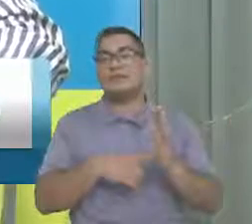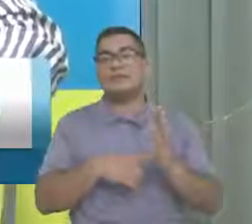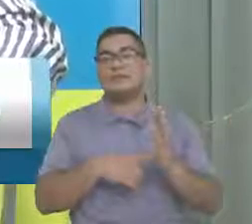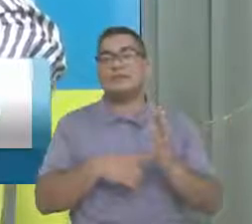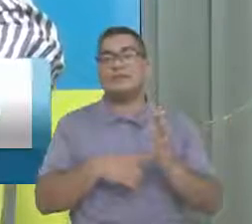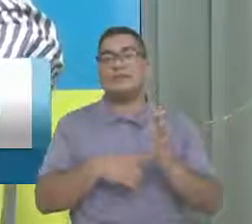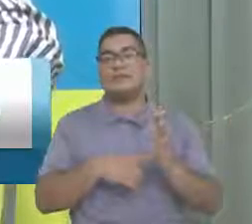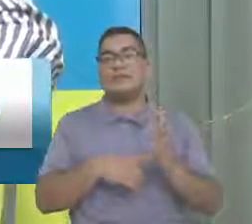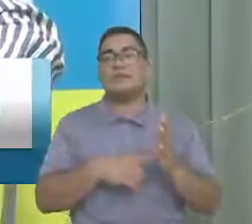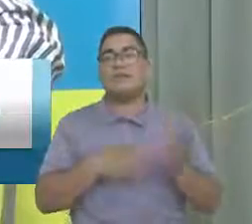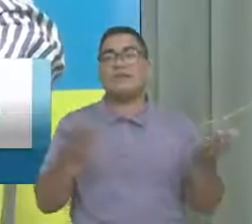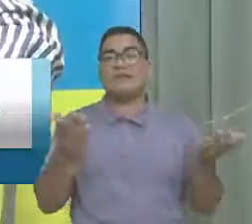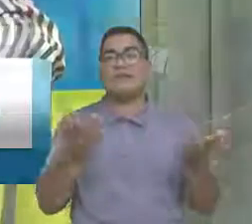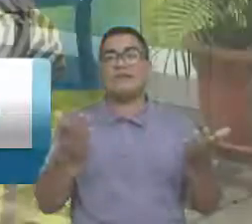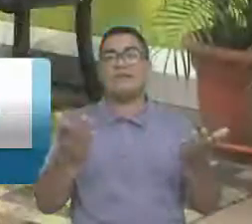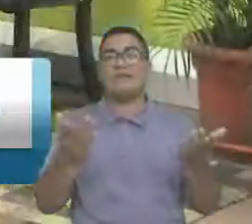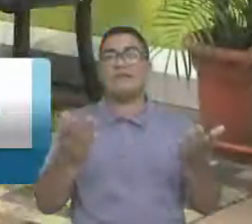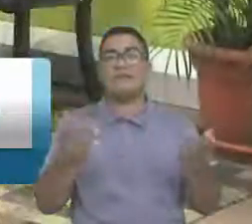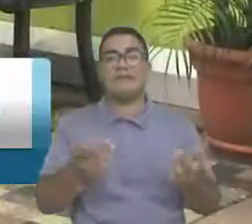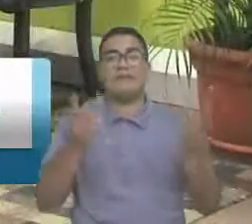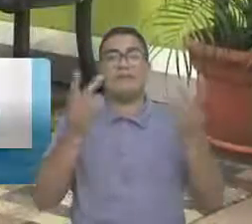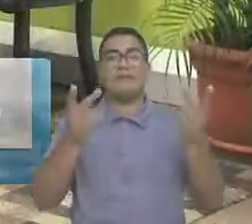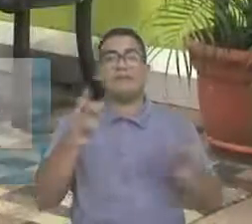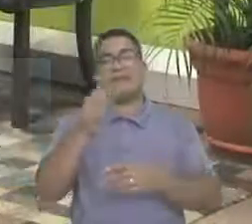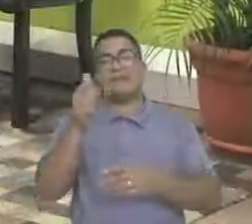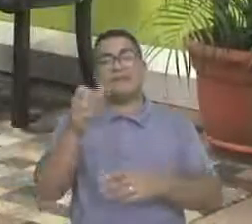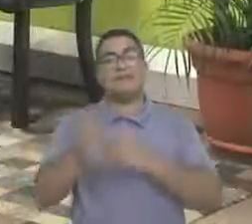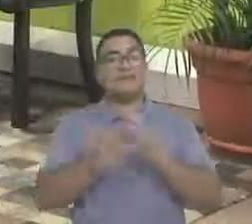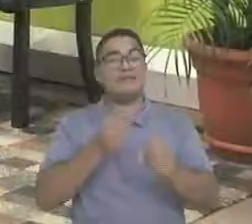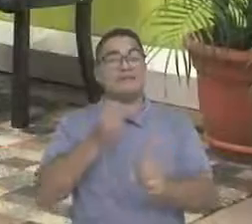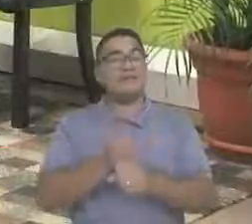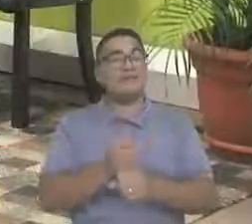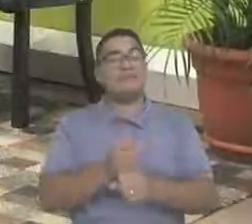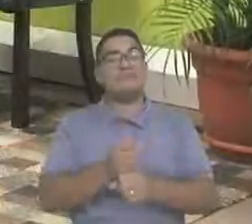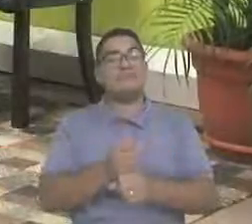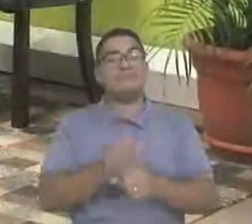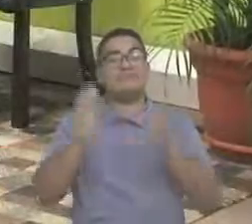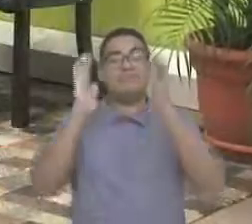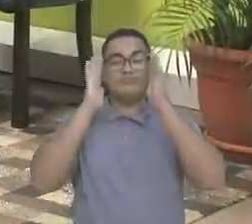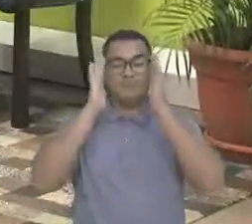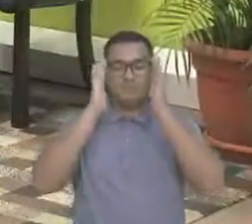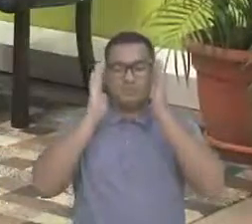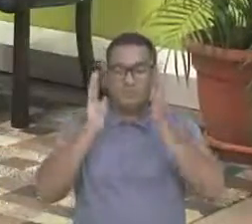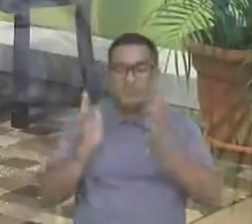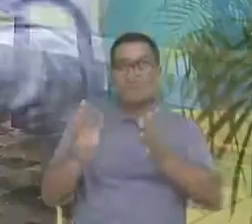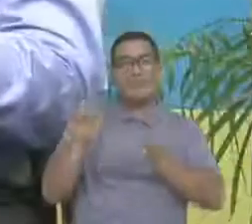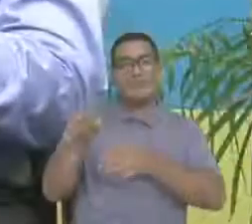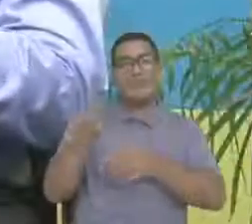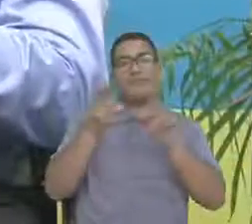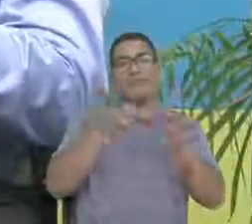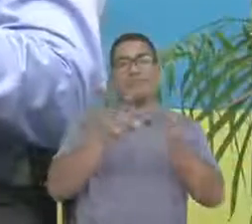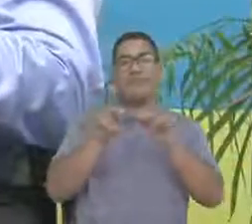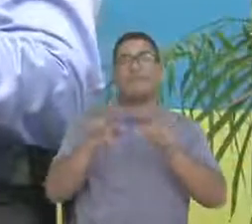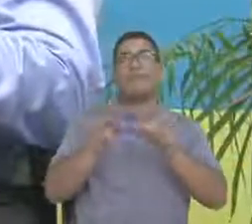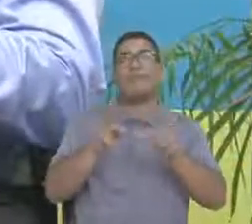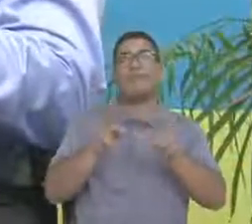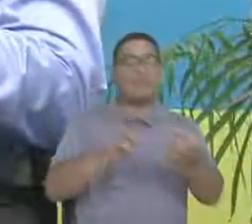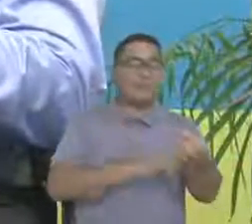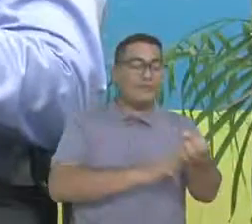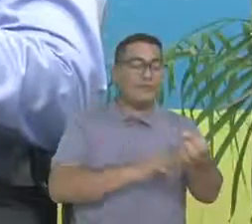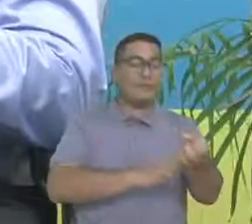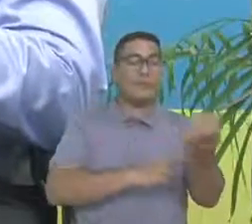en la quinta década de la vida, a los 60 años. Ya el paciente con este diagnóstico de diabetes ya uno